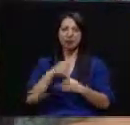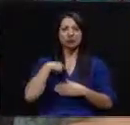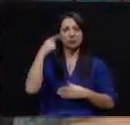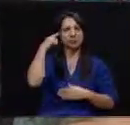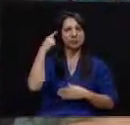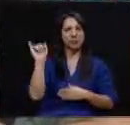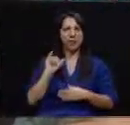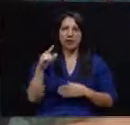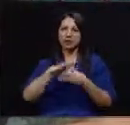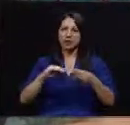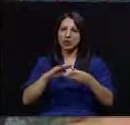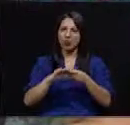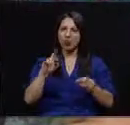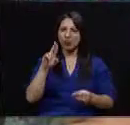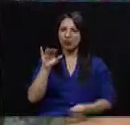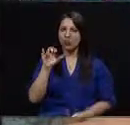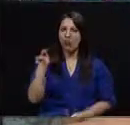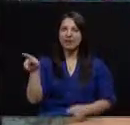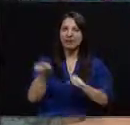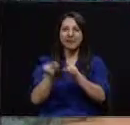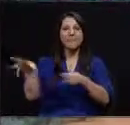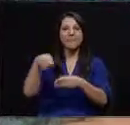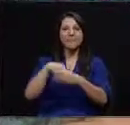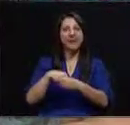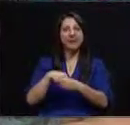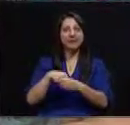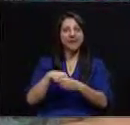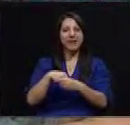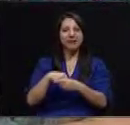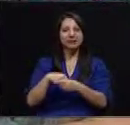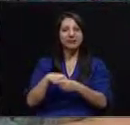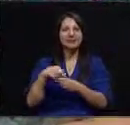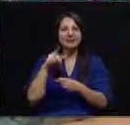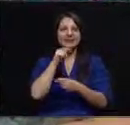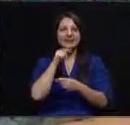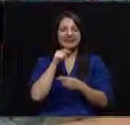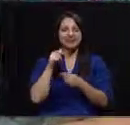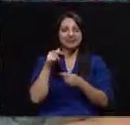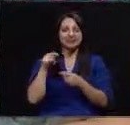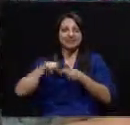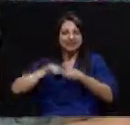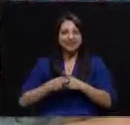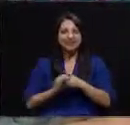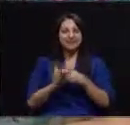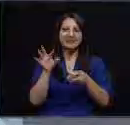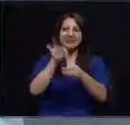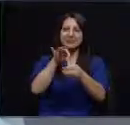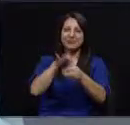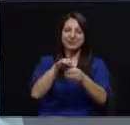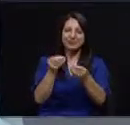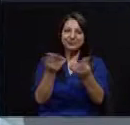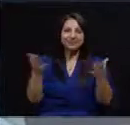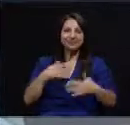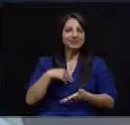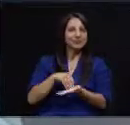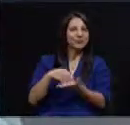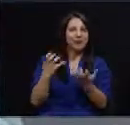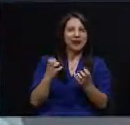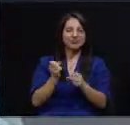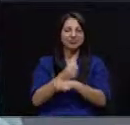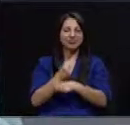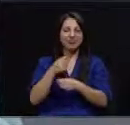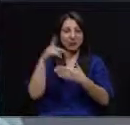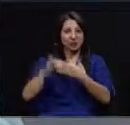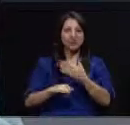y entiendo, según nos ha comentado don Rubén, también parte de quien sembró la inquietud en ellos, la semilla para crear este